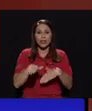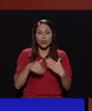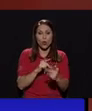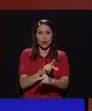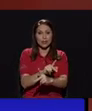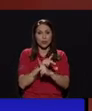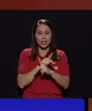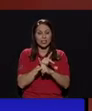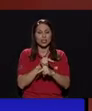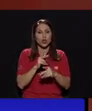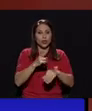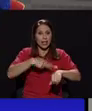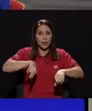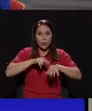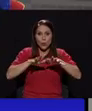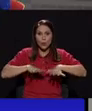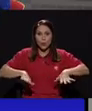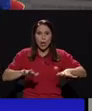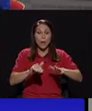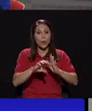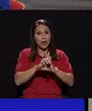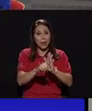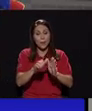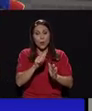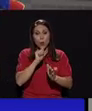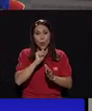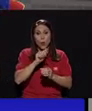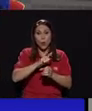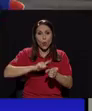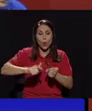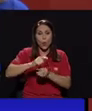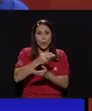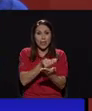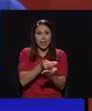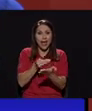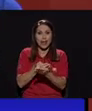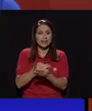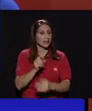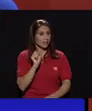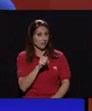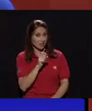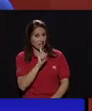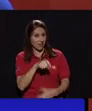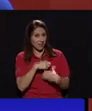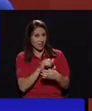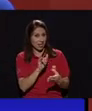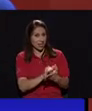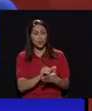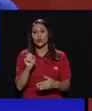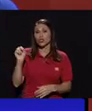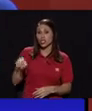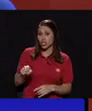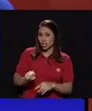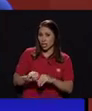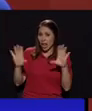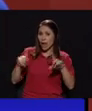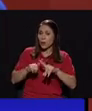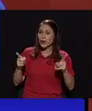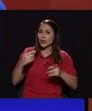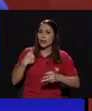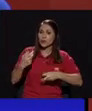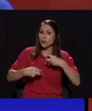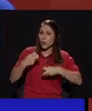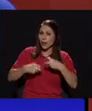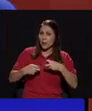de ecosistemas como los humedales. Una de las tantas medidas que se deben tomar para claro, en esto tenemos problemas porque igualmente